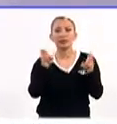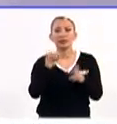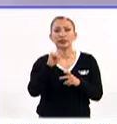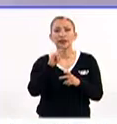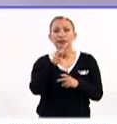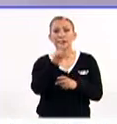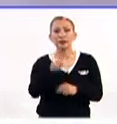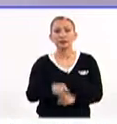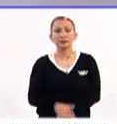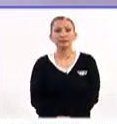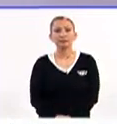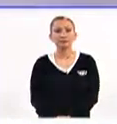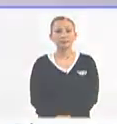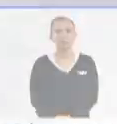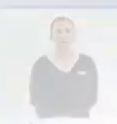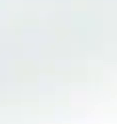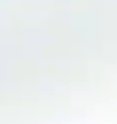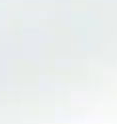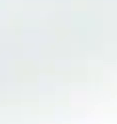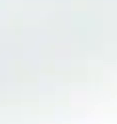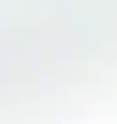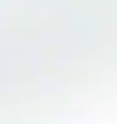Esto es Interfaz.